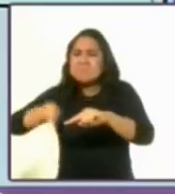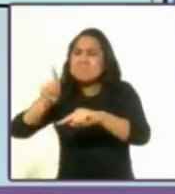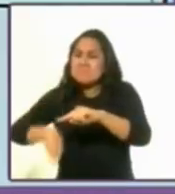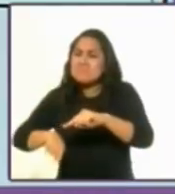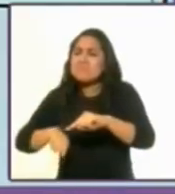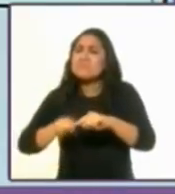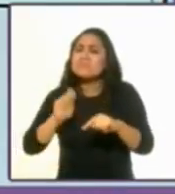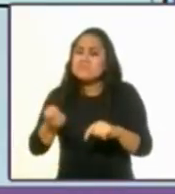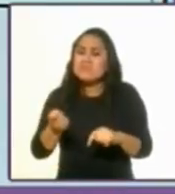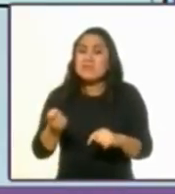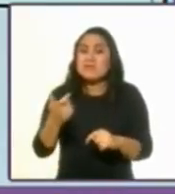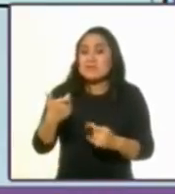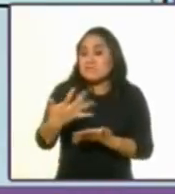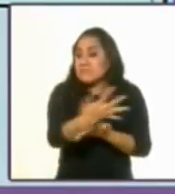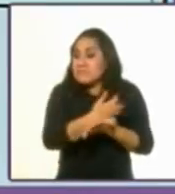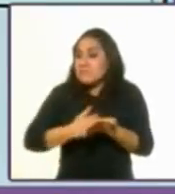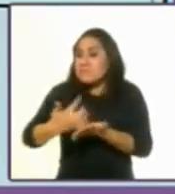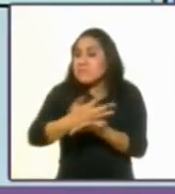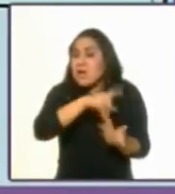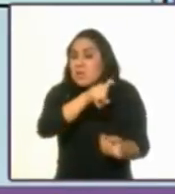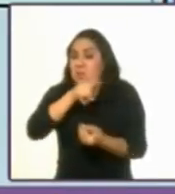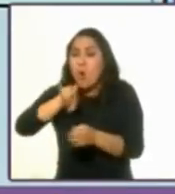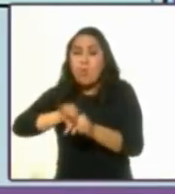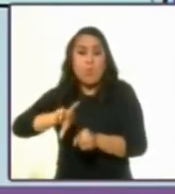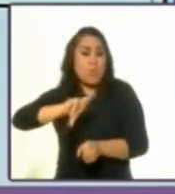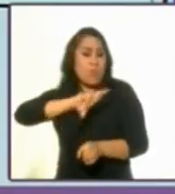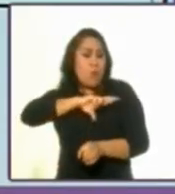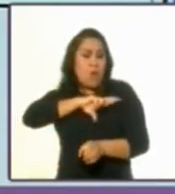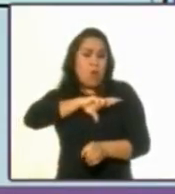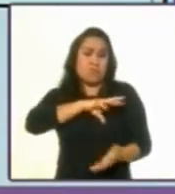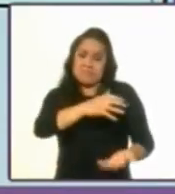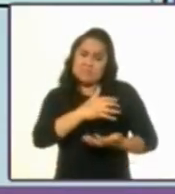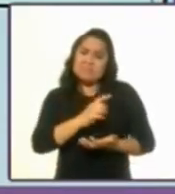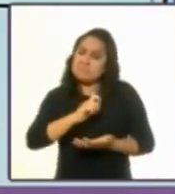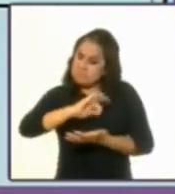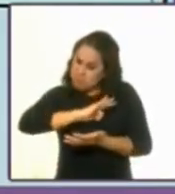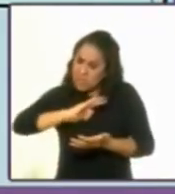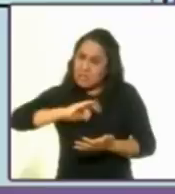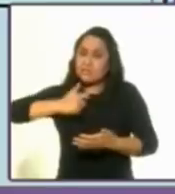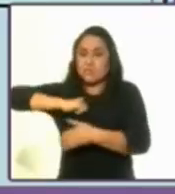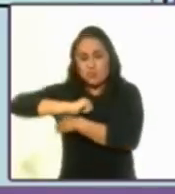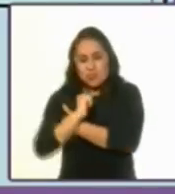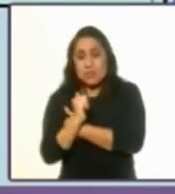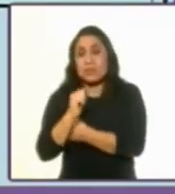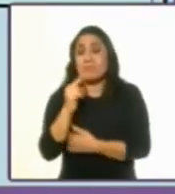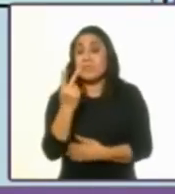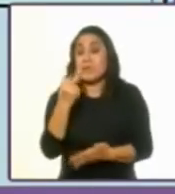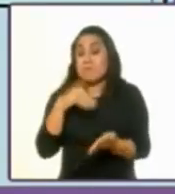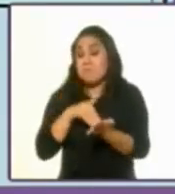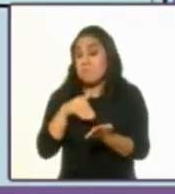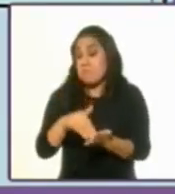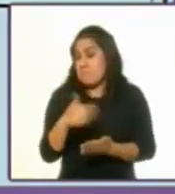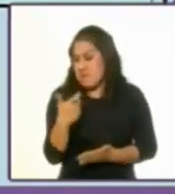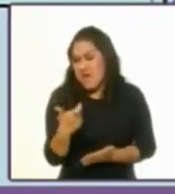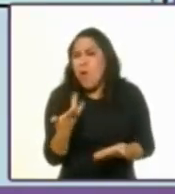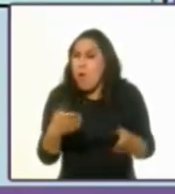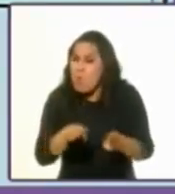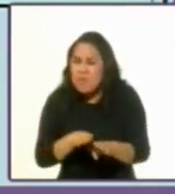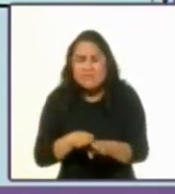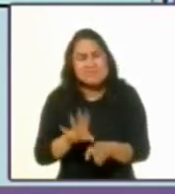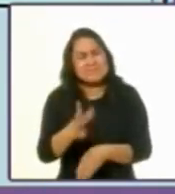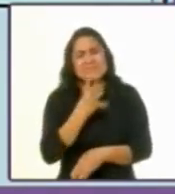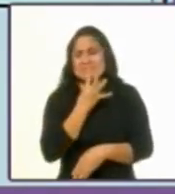hecho de la recaudación un negocio privado y vamos a ahorrar 25 mil millones de pesos como muy sencillo